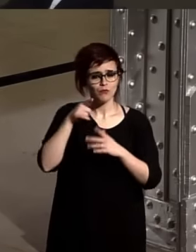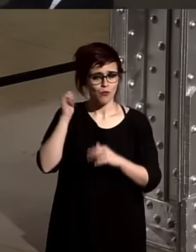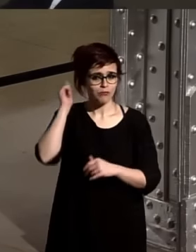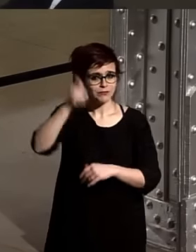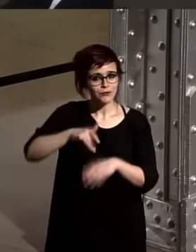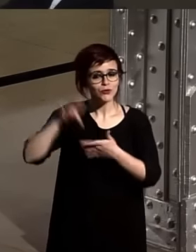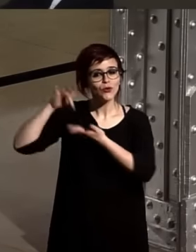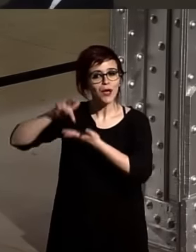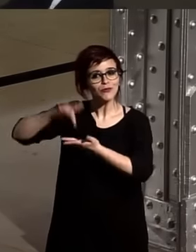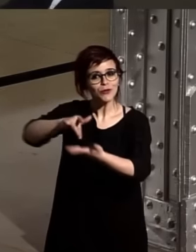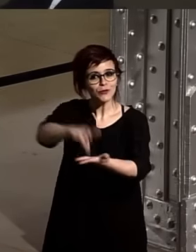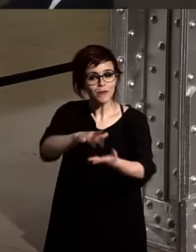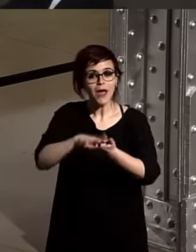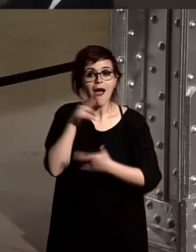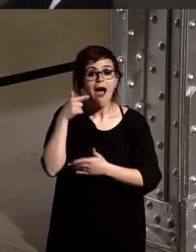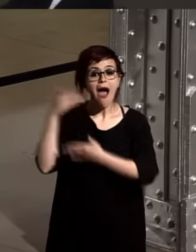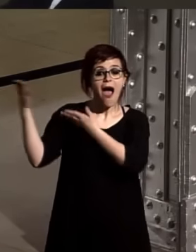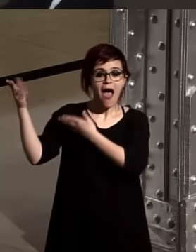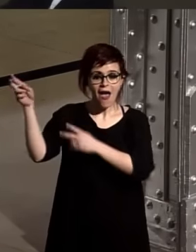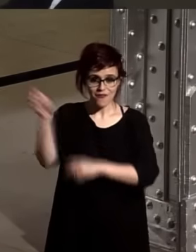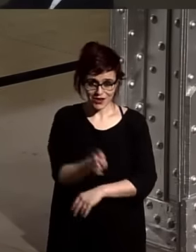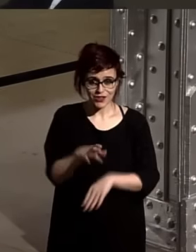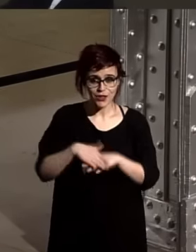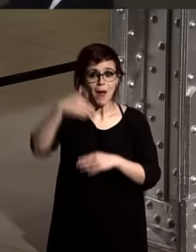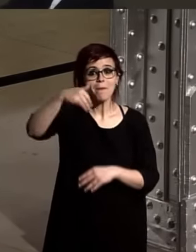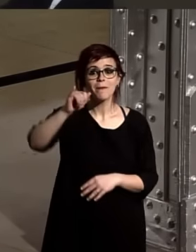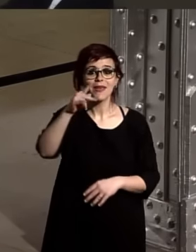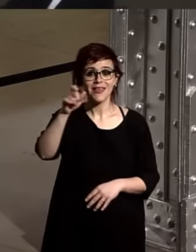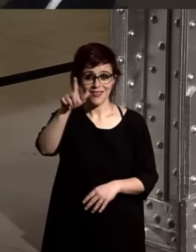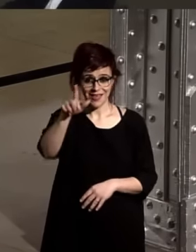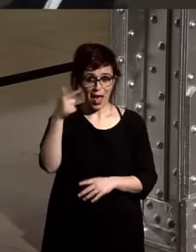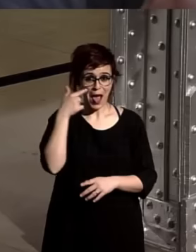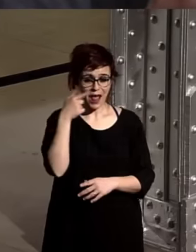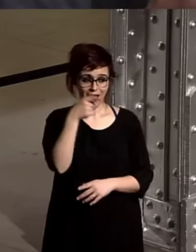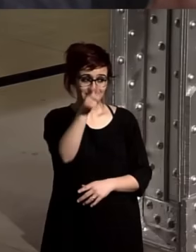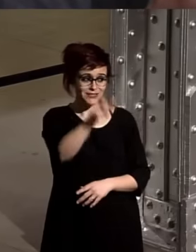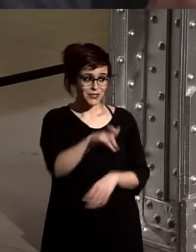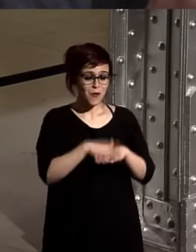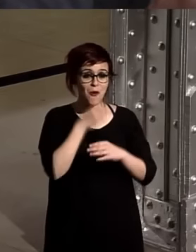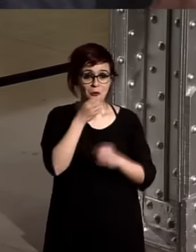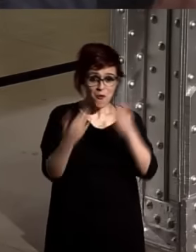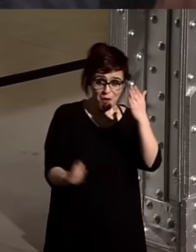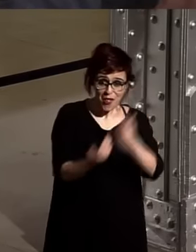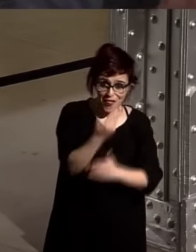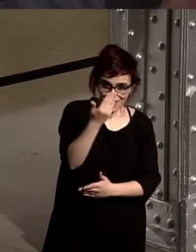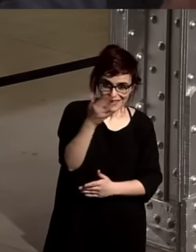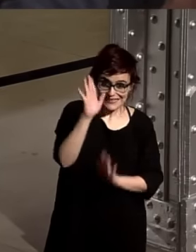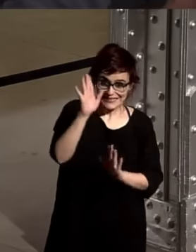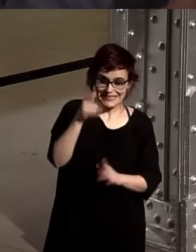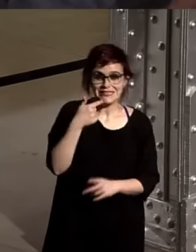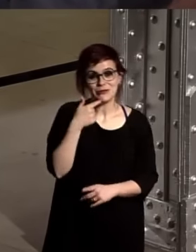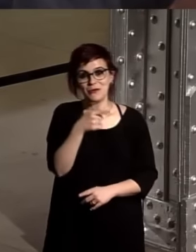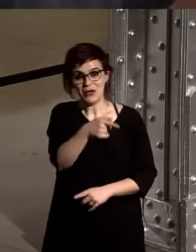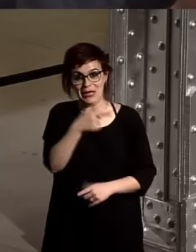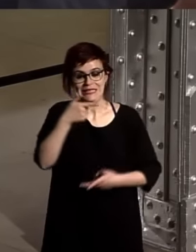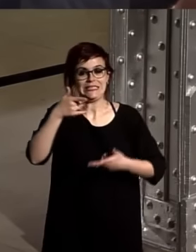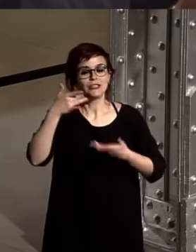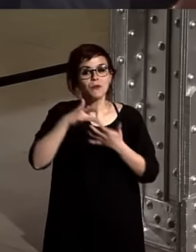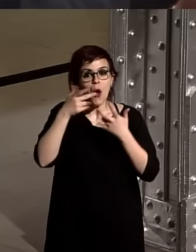de hecho varias portadas lo tenemos con nosotros aquí está mikel que seguro que sabe decir este trabalenguas sin